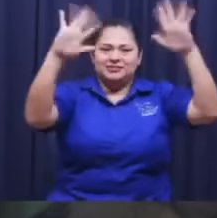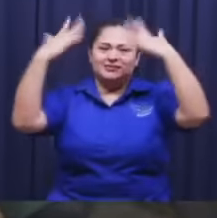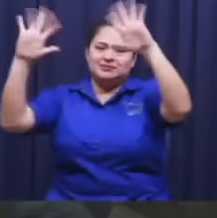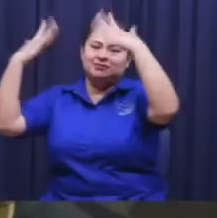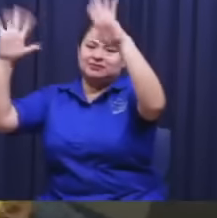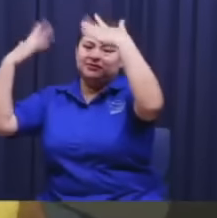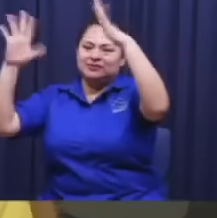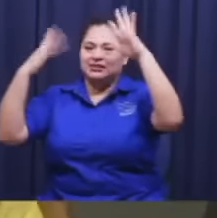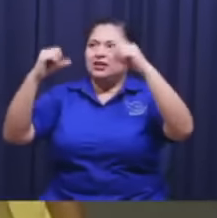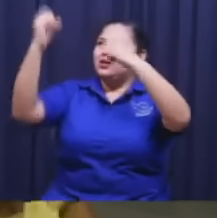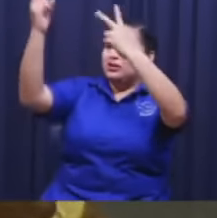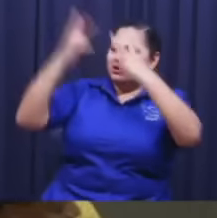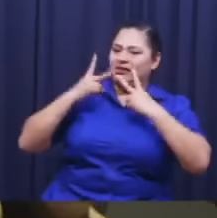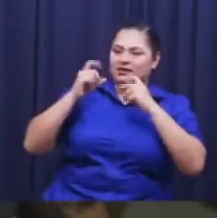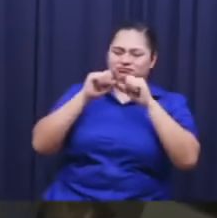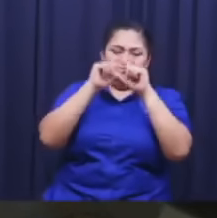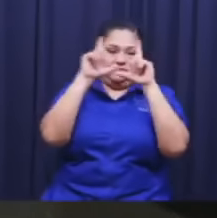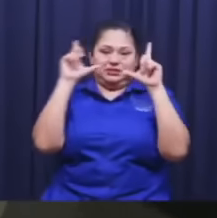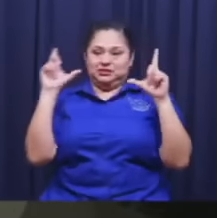Lo que viene es grandioso.